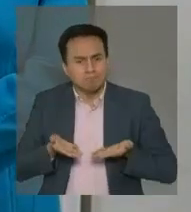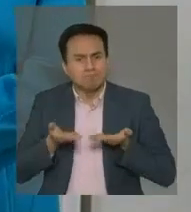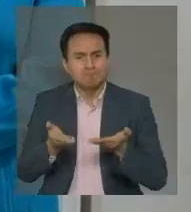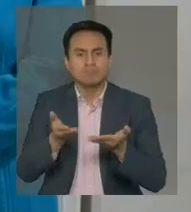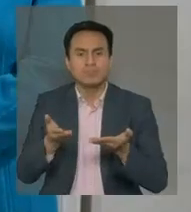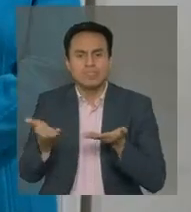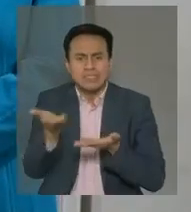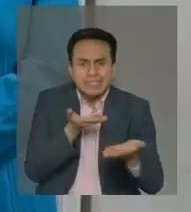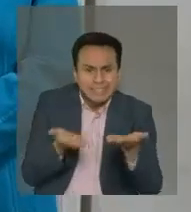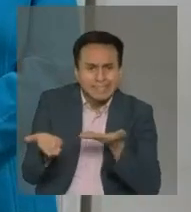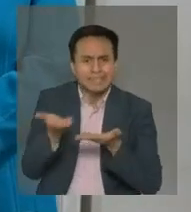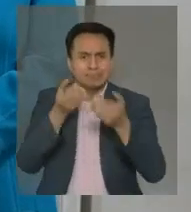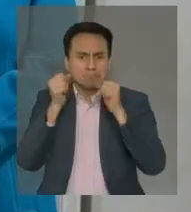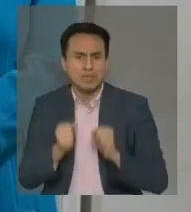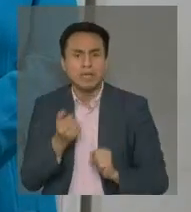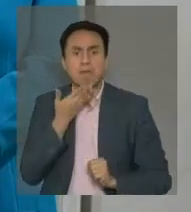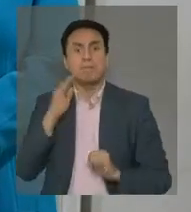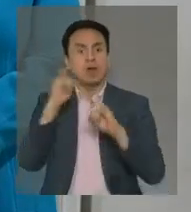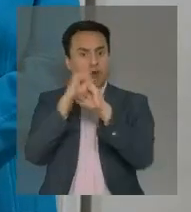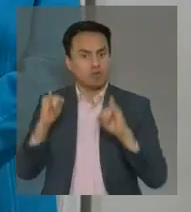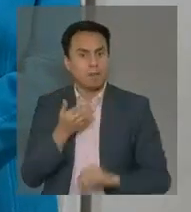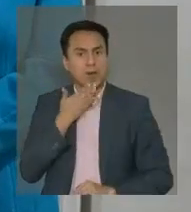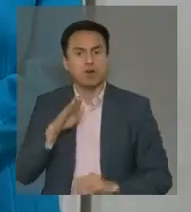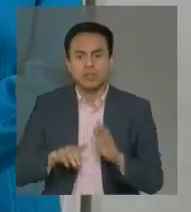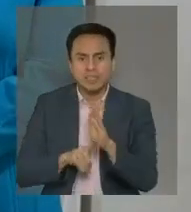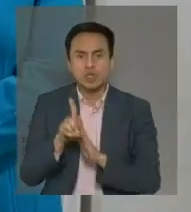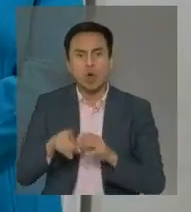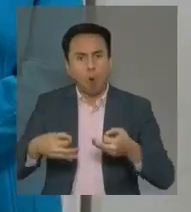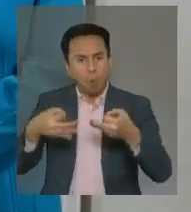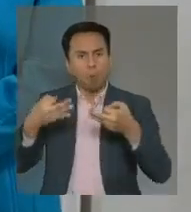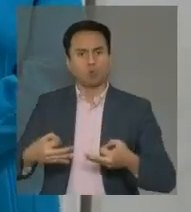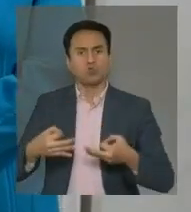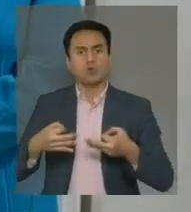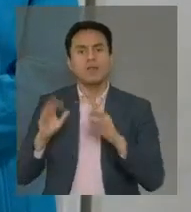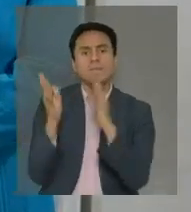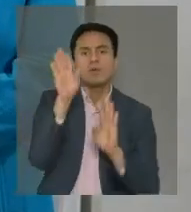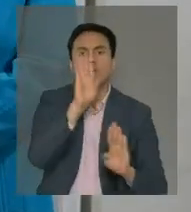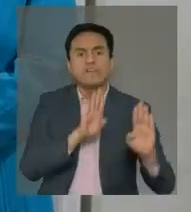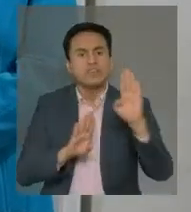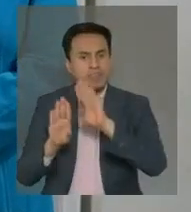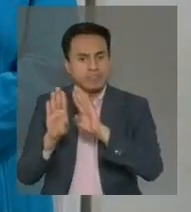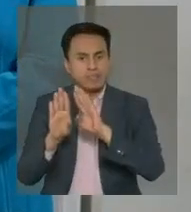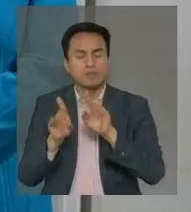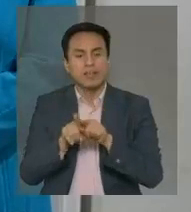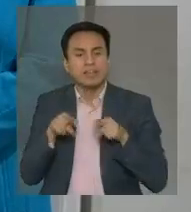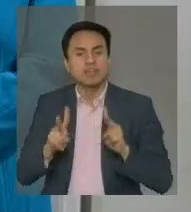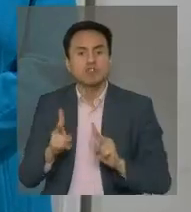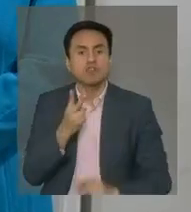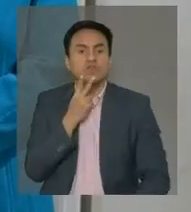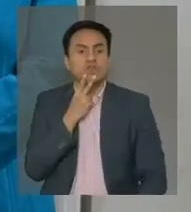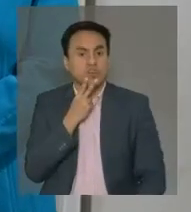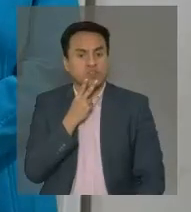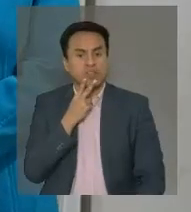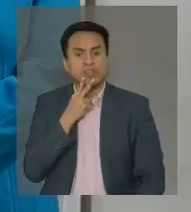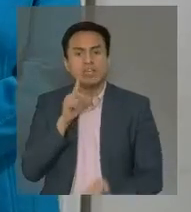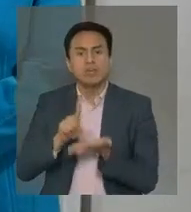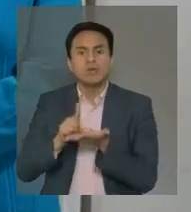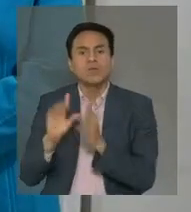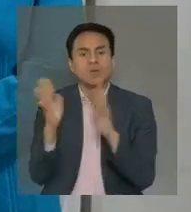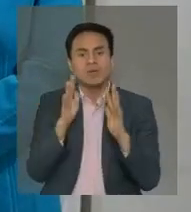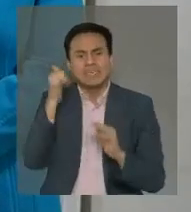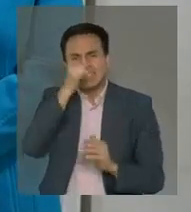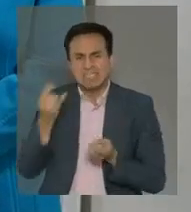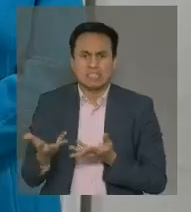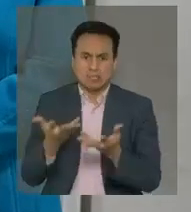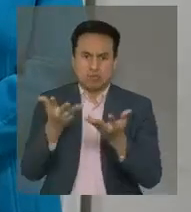para poder conciliar de la mejor manera desarrollo justo medioambiente el derecho a vivir en un medio ambiente libre de